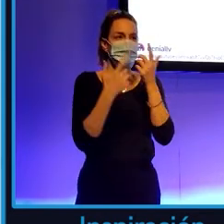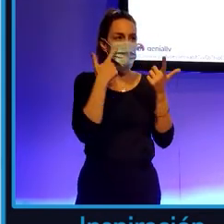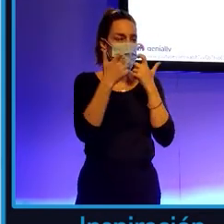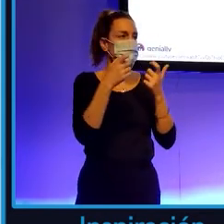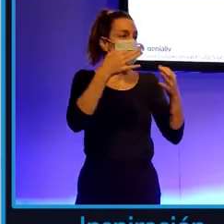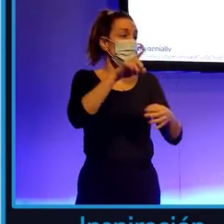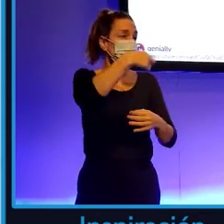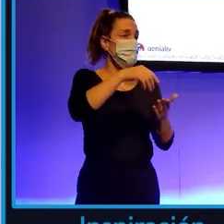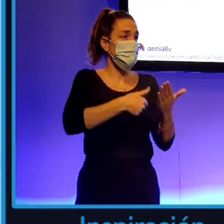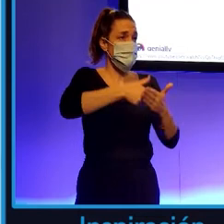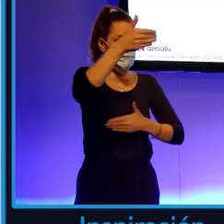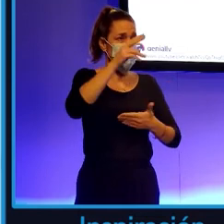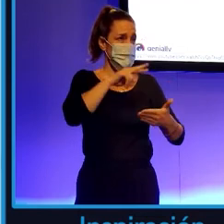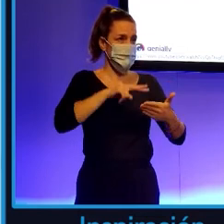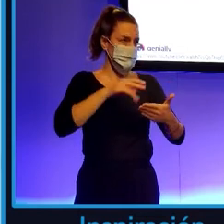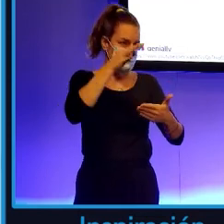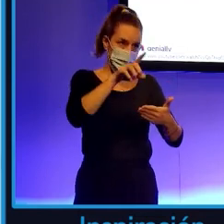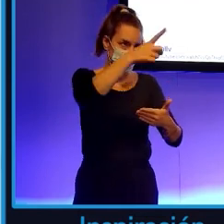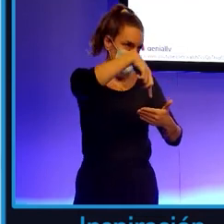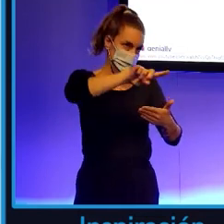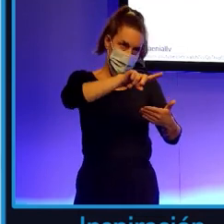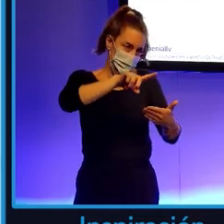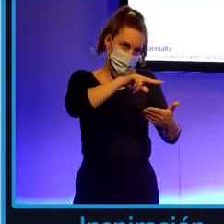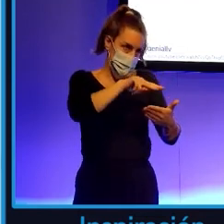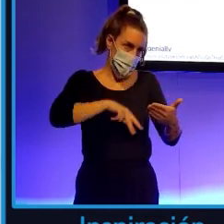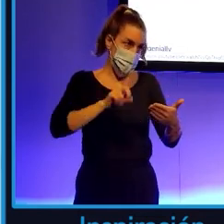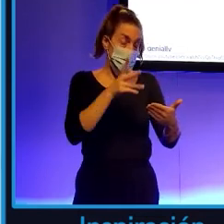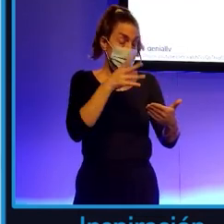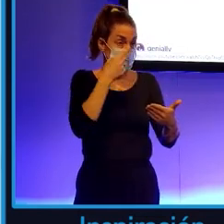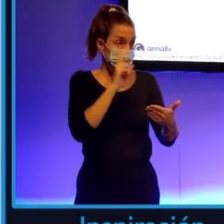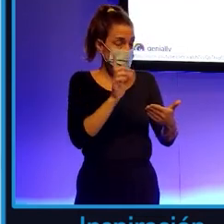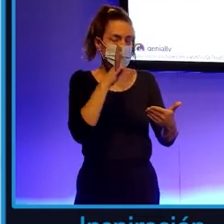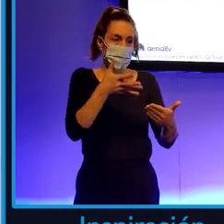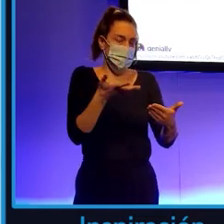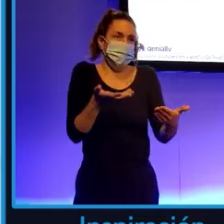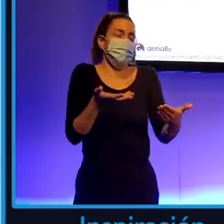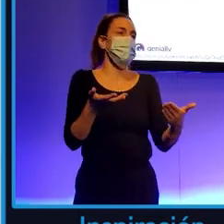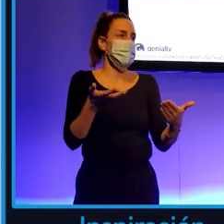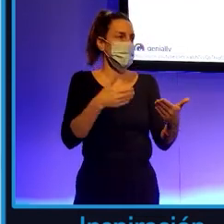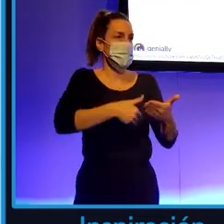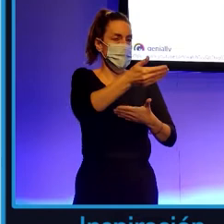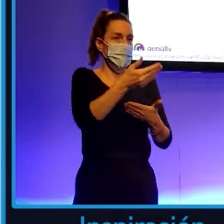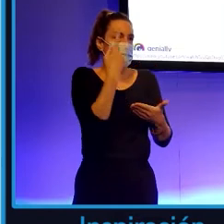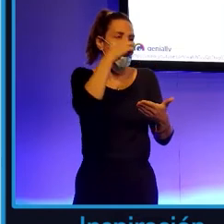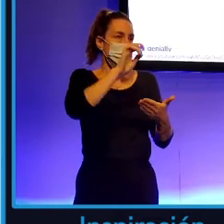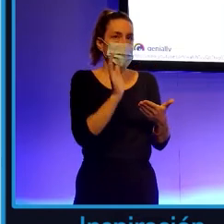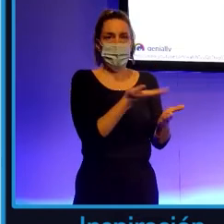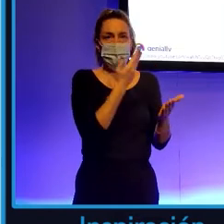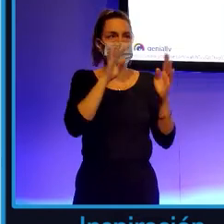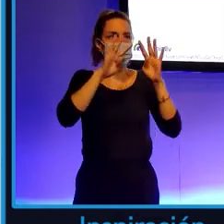habrán leído en el periódico pero seguro que ustedes no leen el periódico no porque no les interese sino porque lo mirarán en las redes sociales